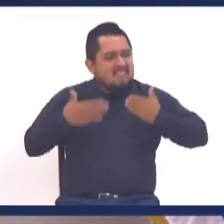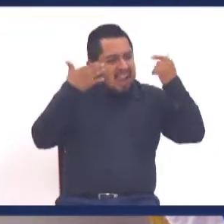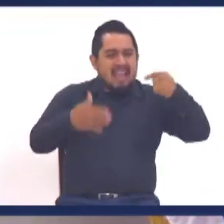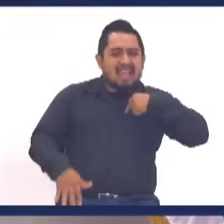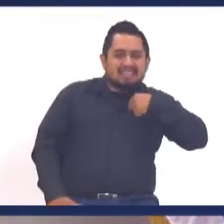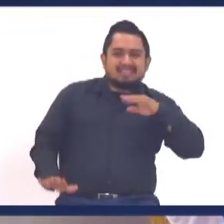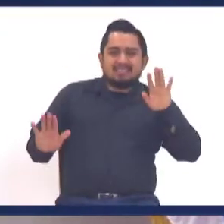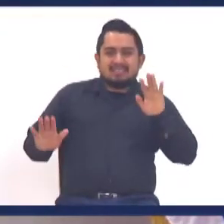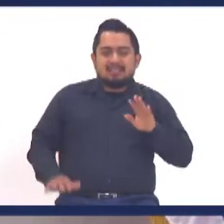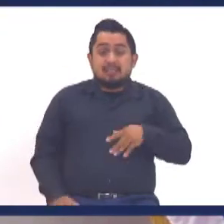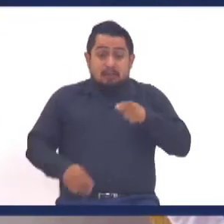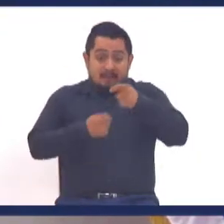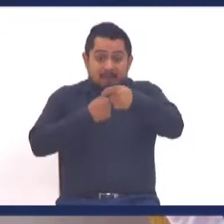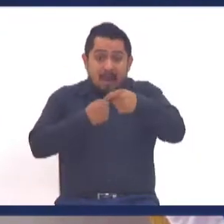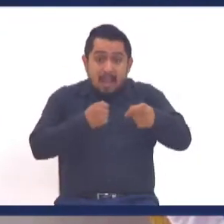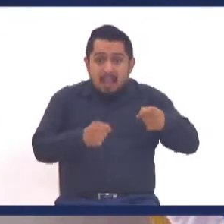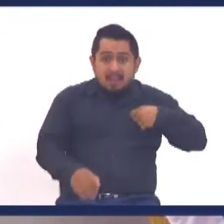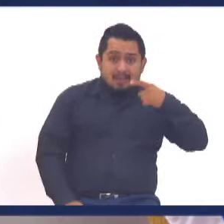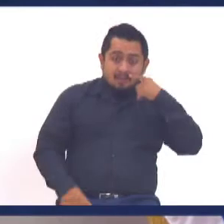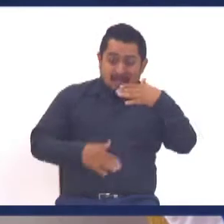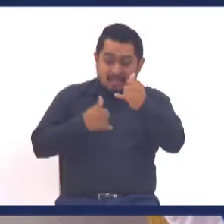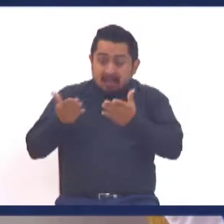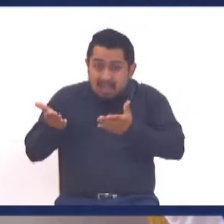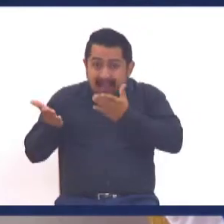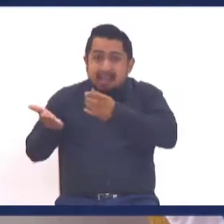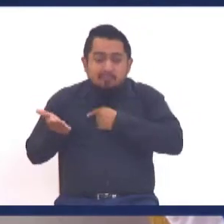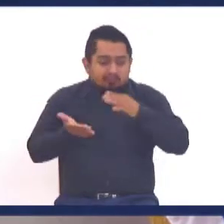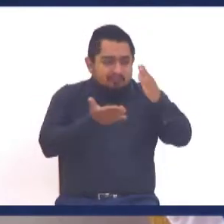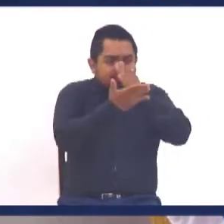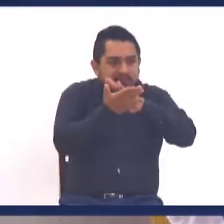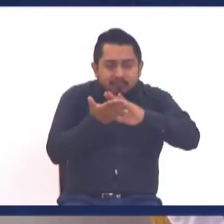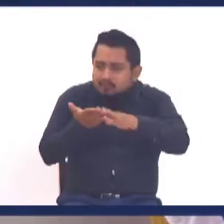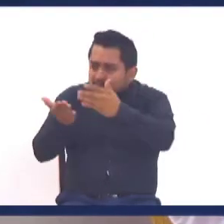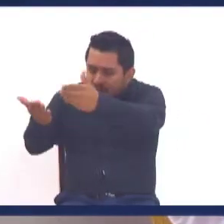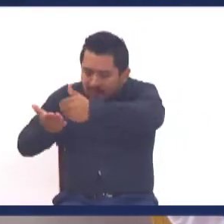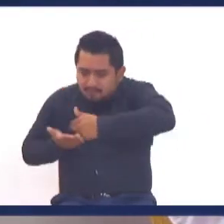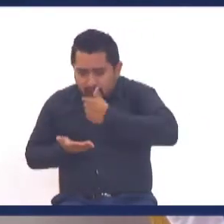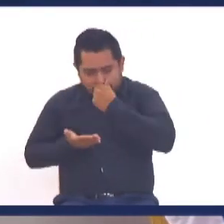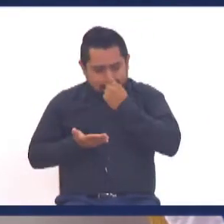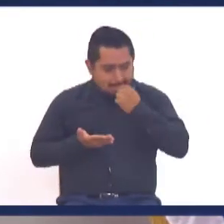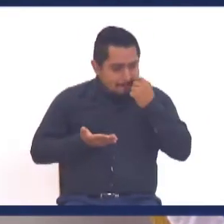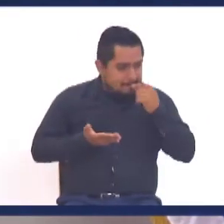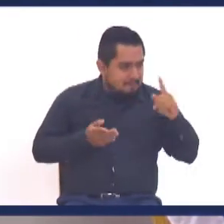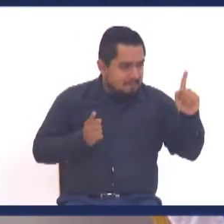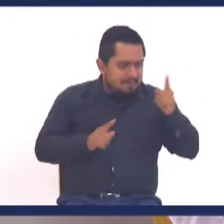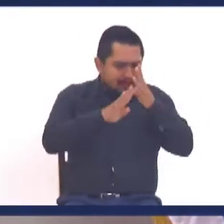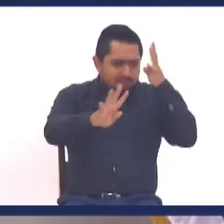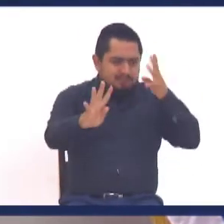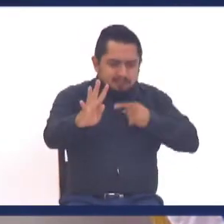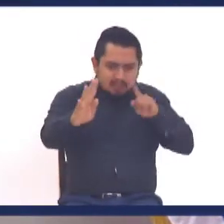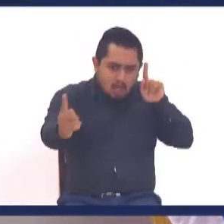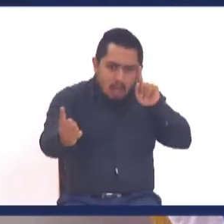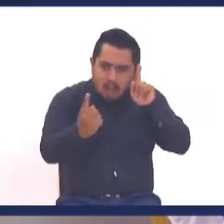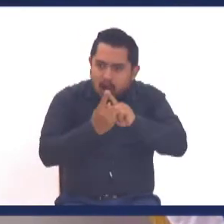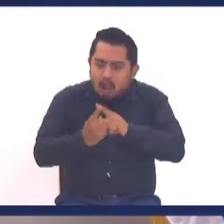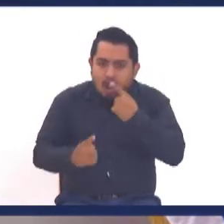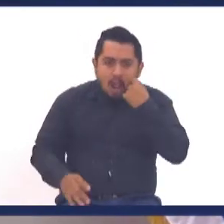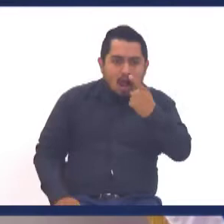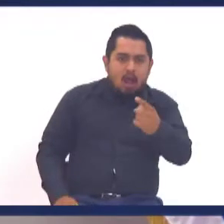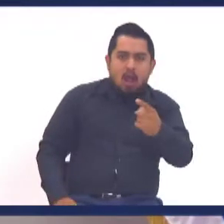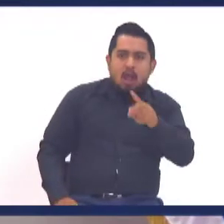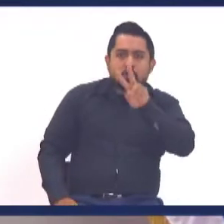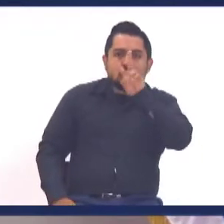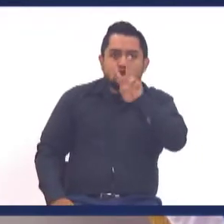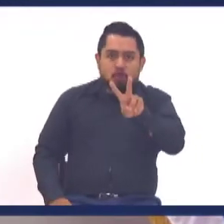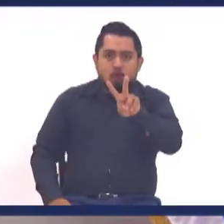y en diciembre yo he comprado algunos regalos bueno encuentro en la fila para pagar a dos personas de